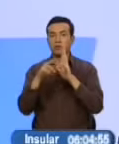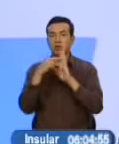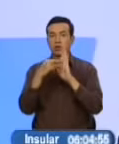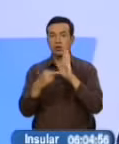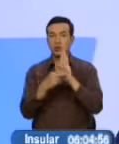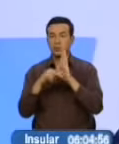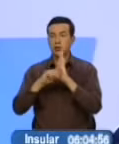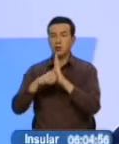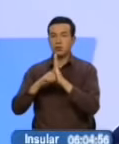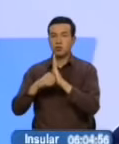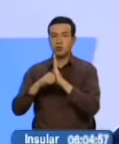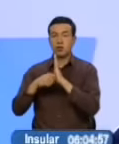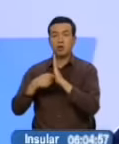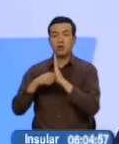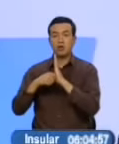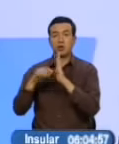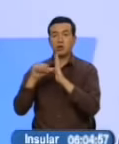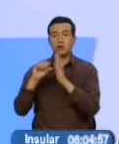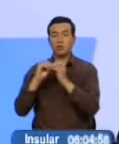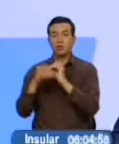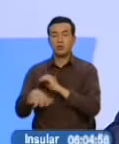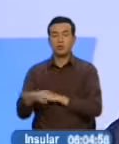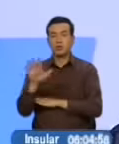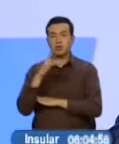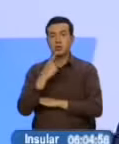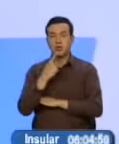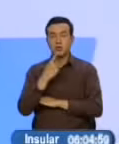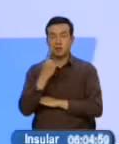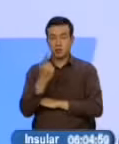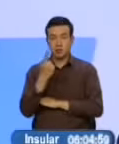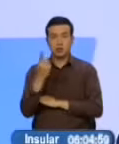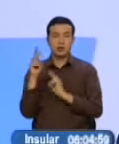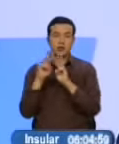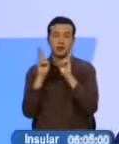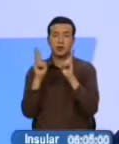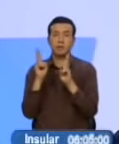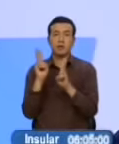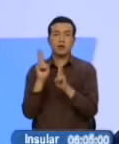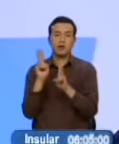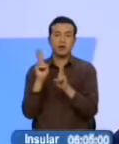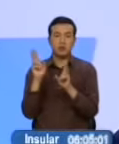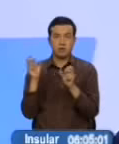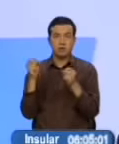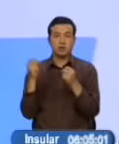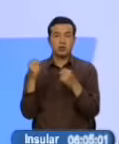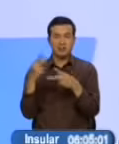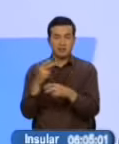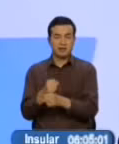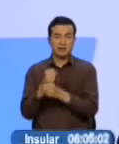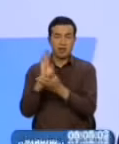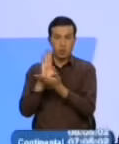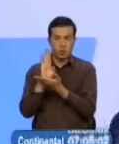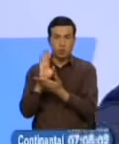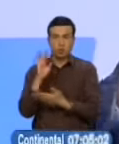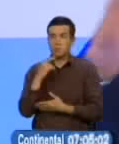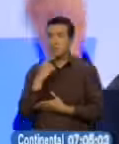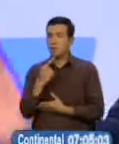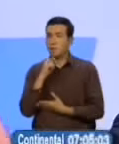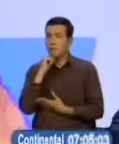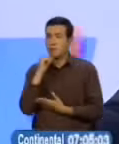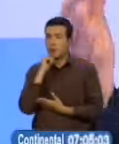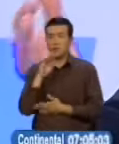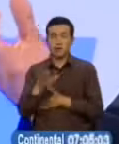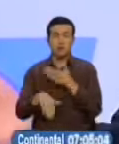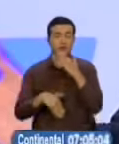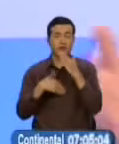de la Contraloría, al artículo 5, que efectivamente se refiere a los seguros, pero omiten revisar